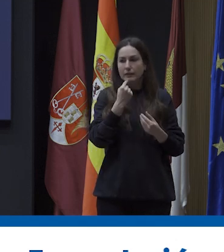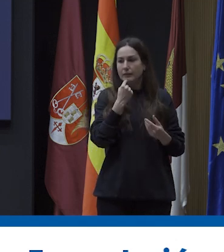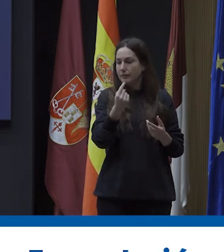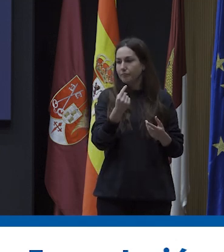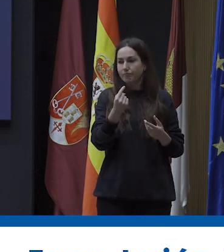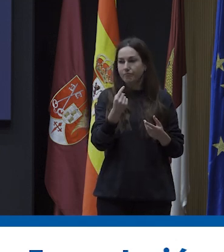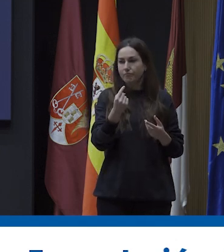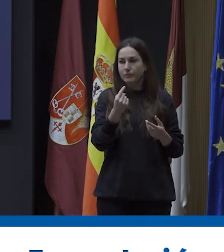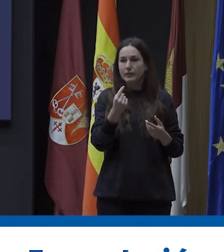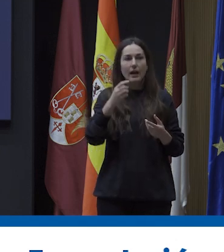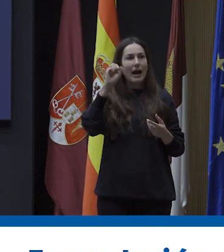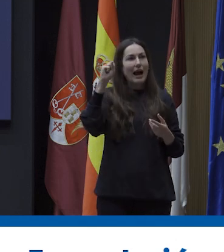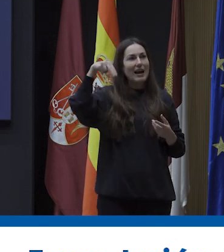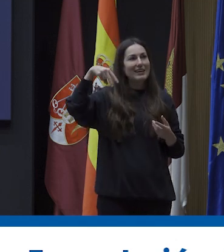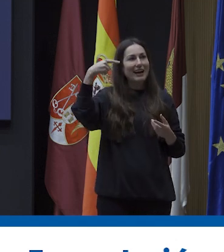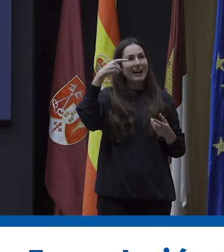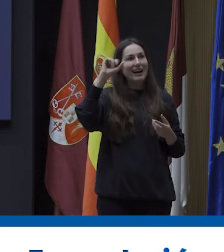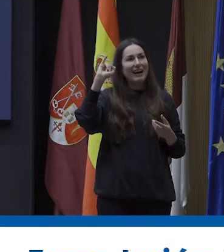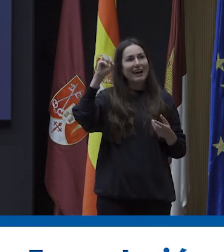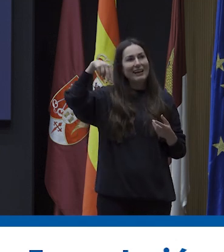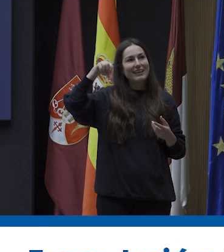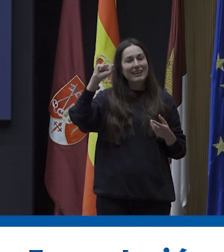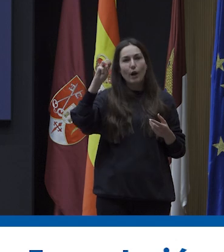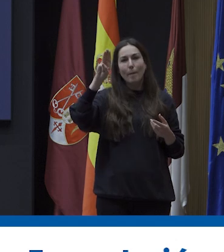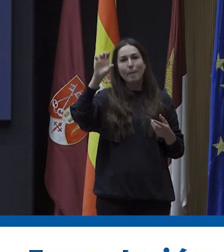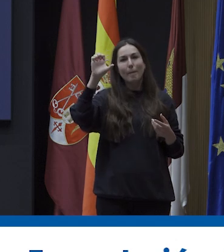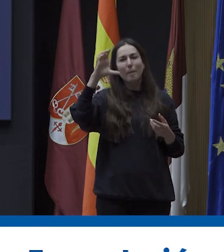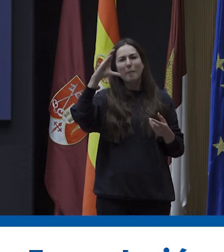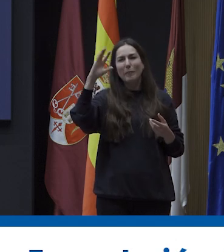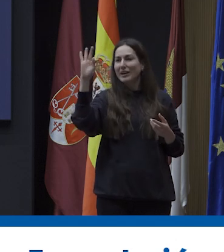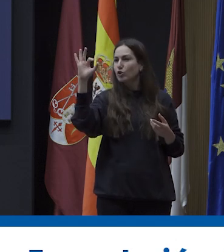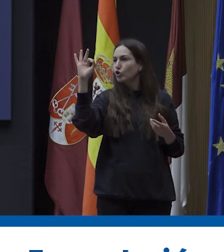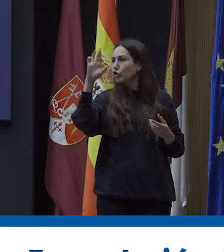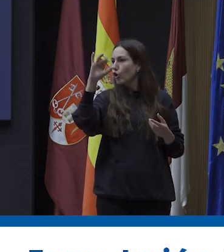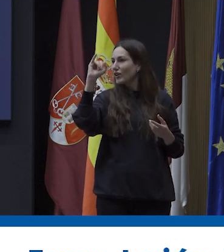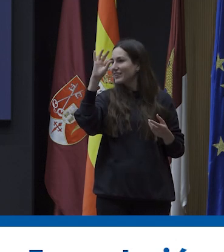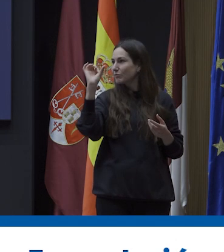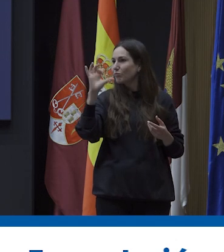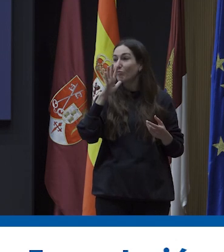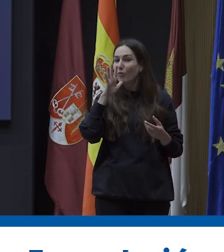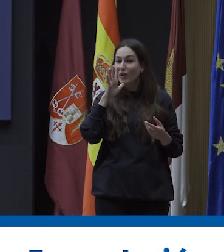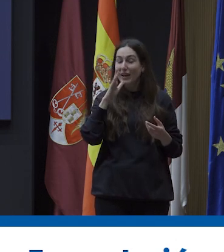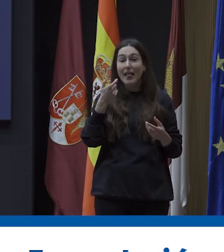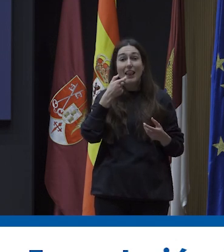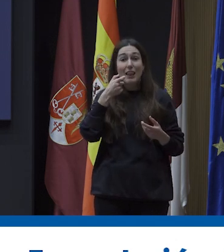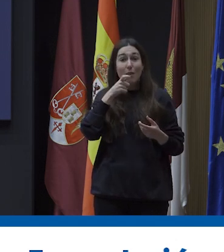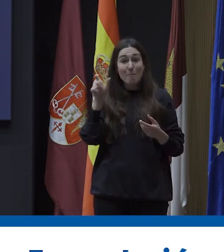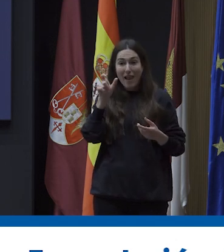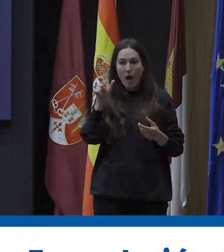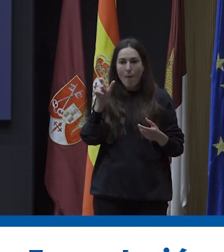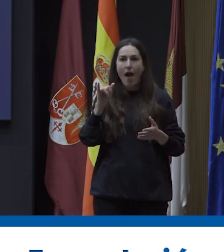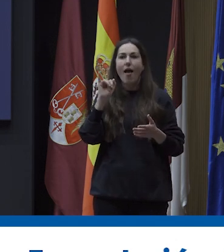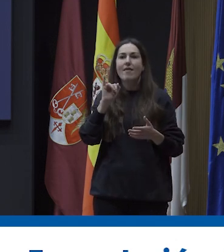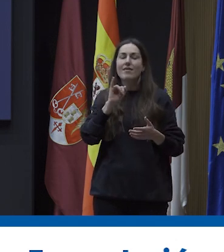llamarle angina pectoris, porque entonces la lengua de la ciencia era el latín. Los afectados por